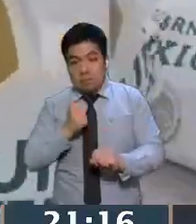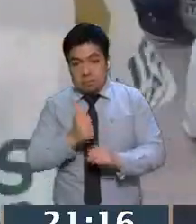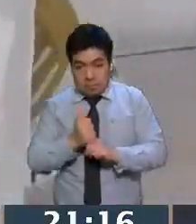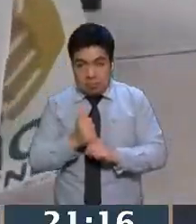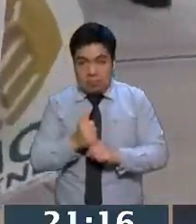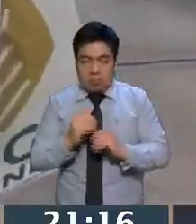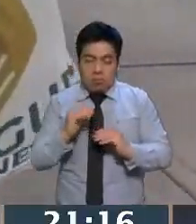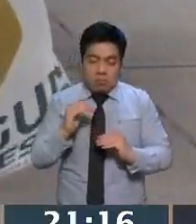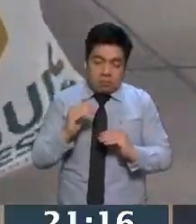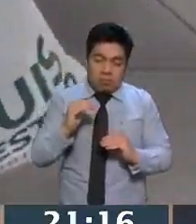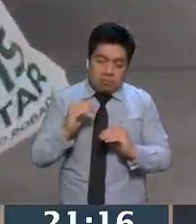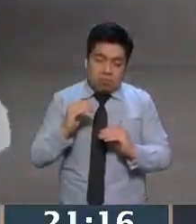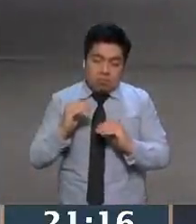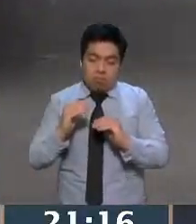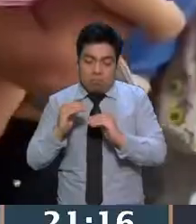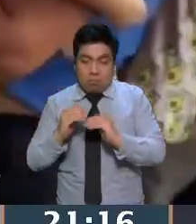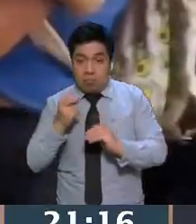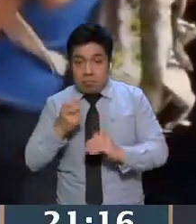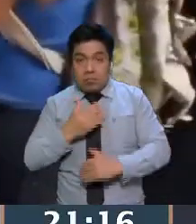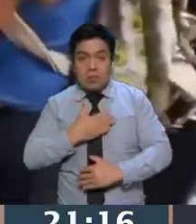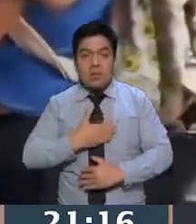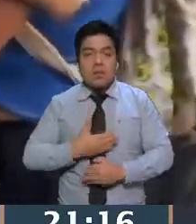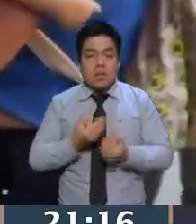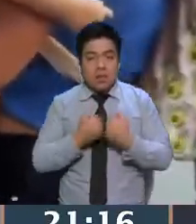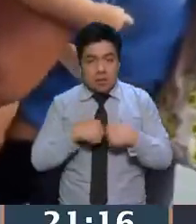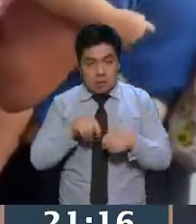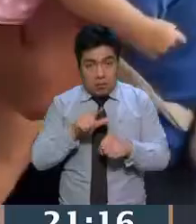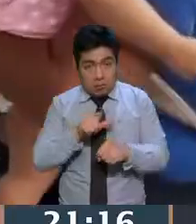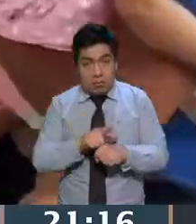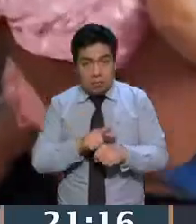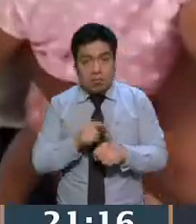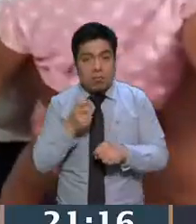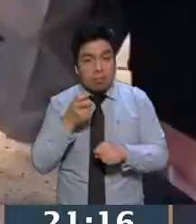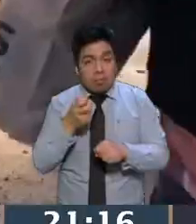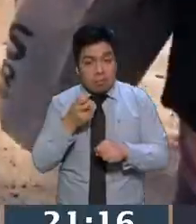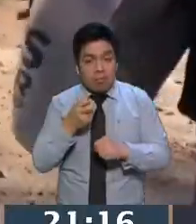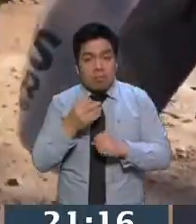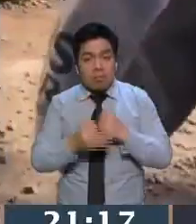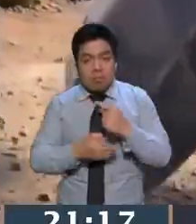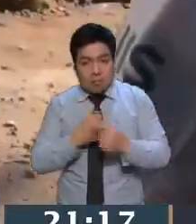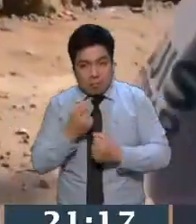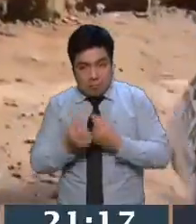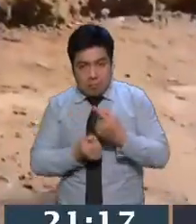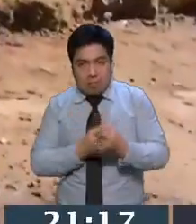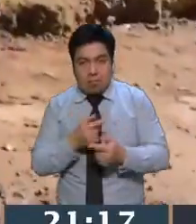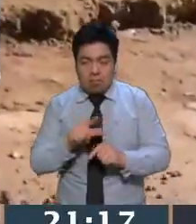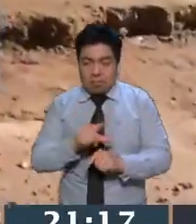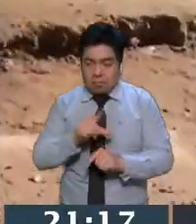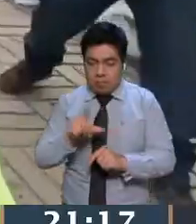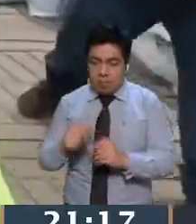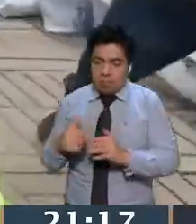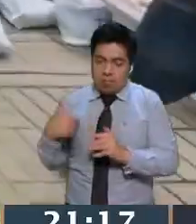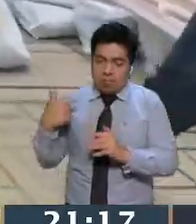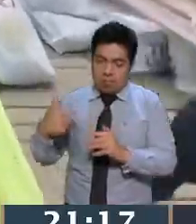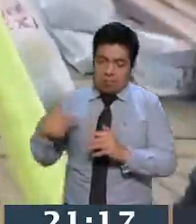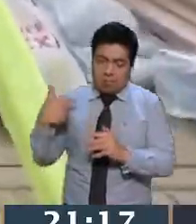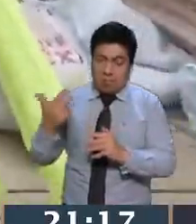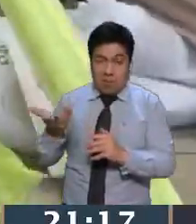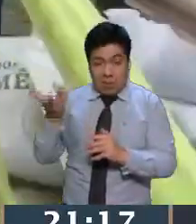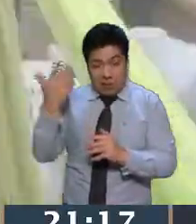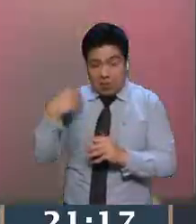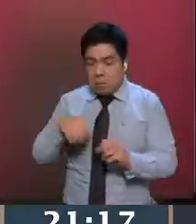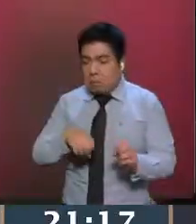de la desigualdad es la justicia social, condición que ha comenzado a materializarse después de años de